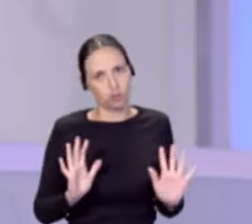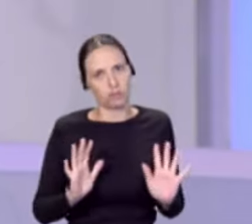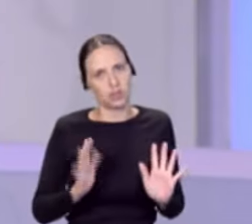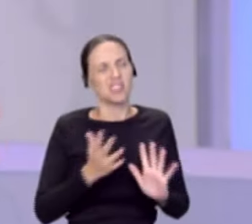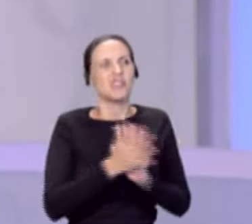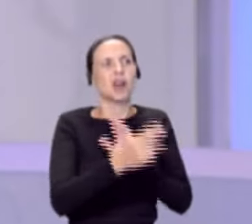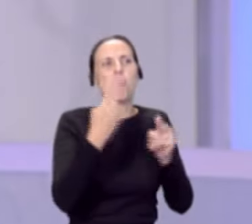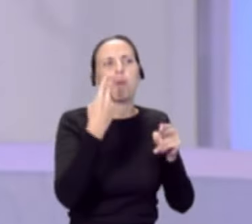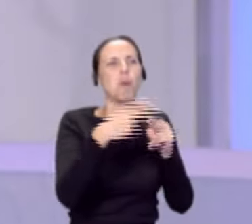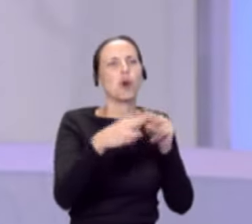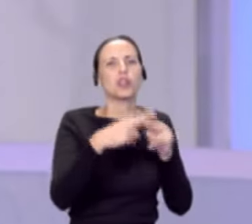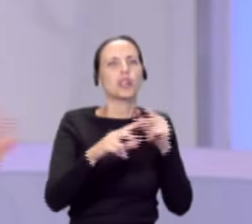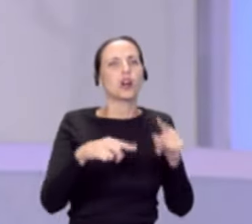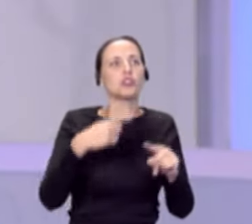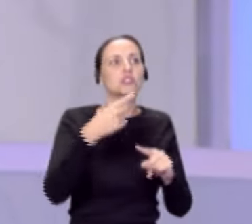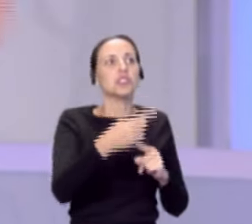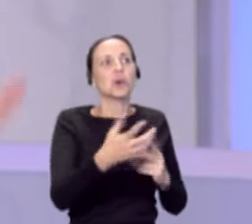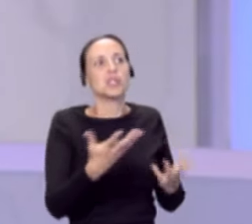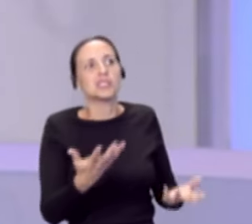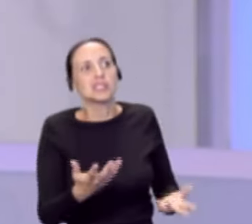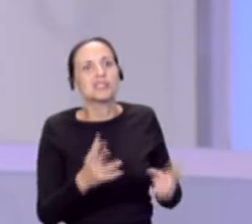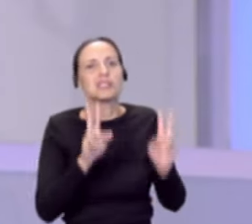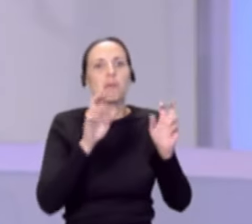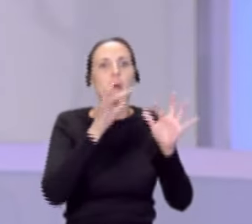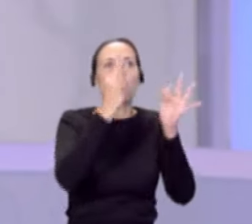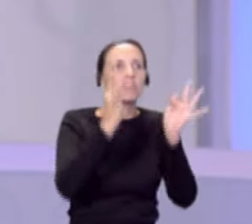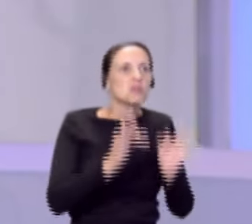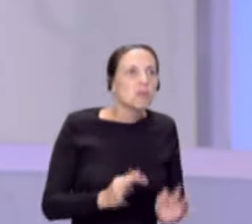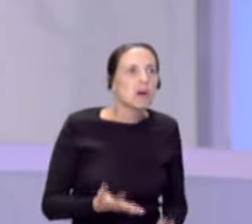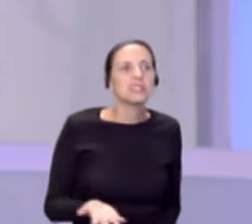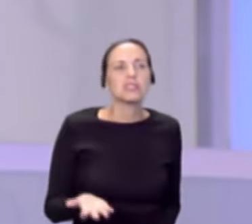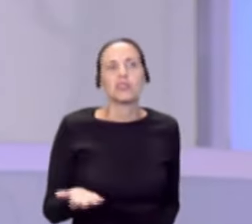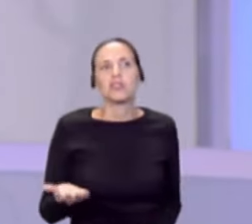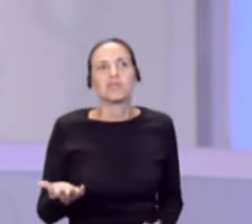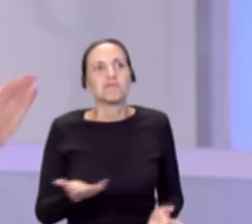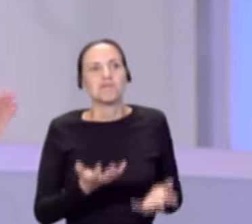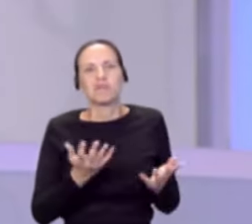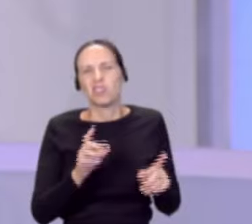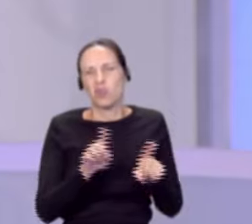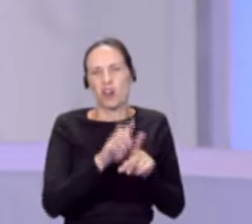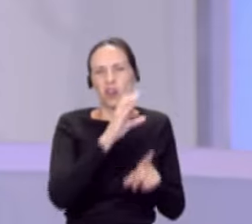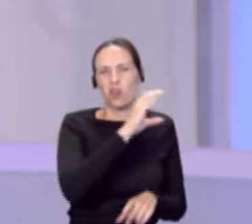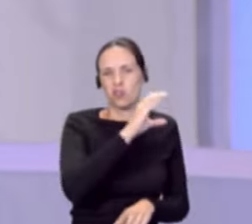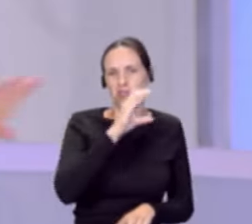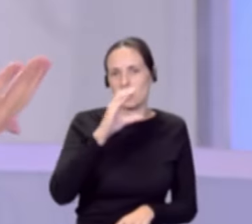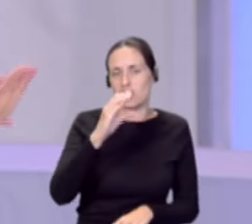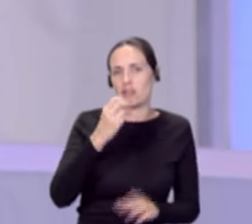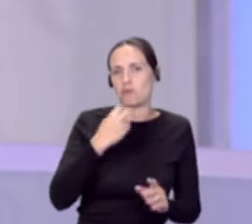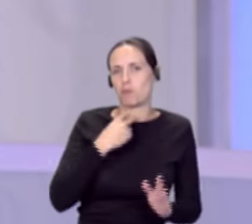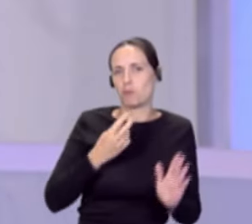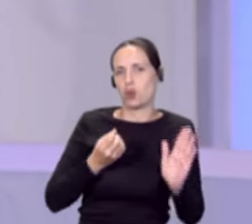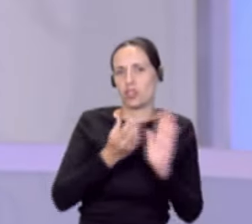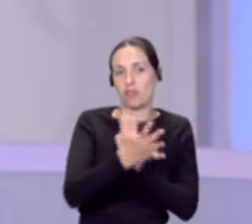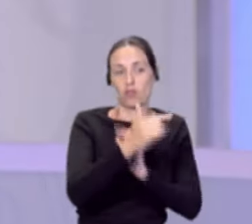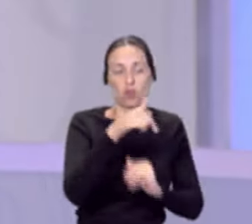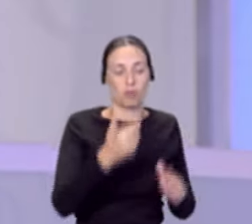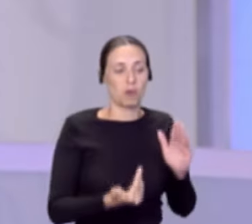más a nivel de presupuestos o demás, ¿no? Como ha hablado, por ejemplo, Coalición Canaria, el portavoz de Coalición Canaria esta